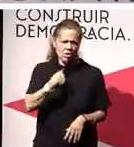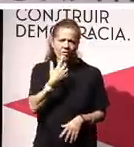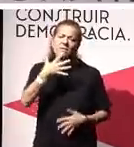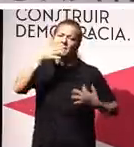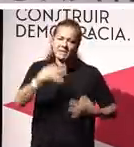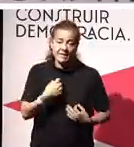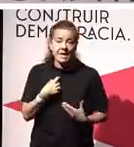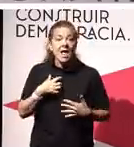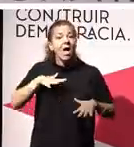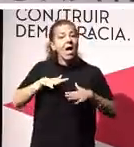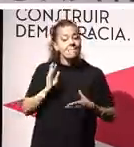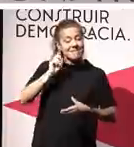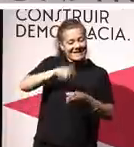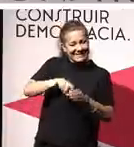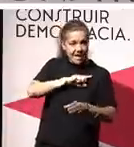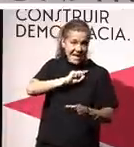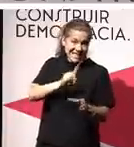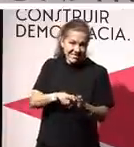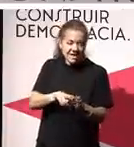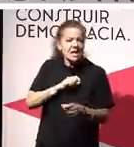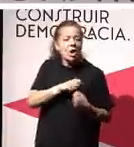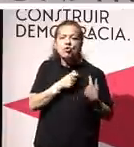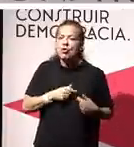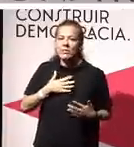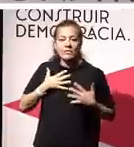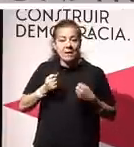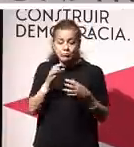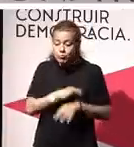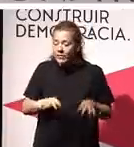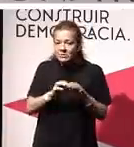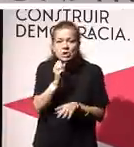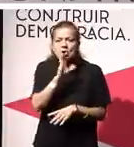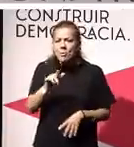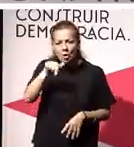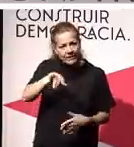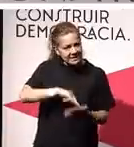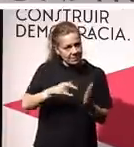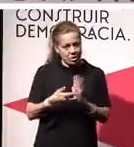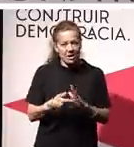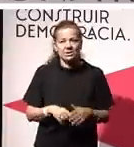La militancia es el corazón de Podemos, es lo mejor que tiene este proyecto.